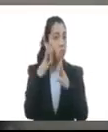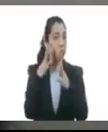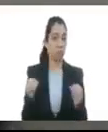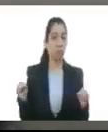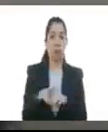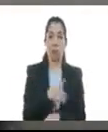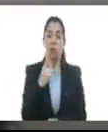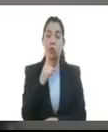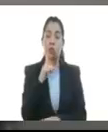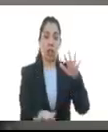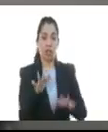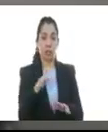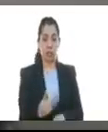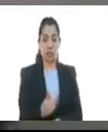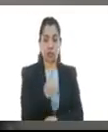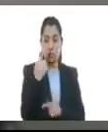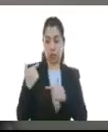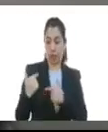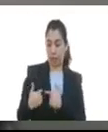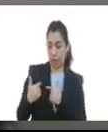la deja de hablar,